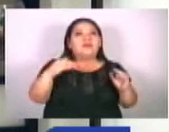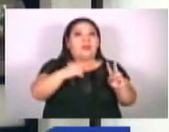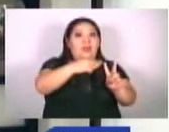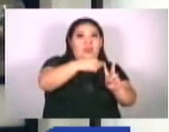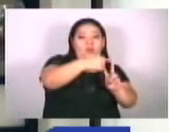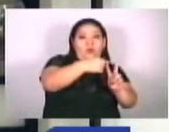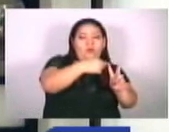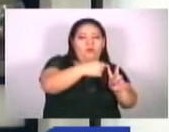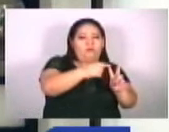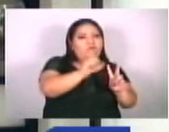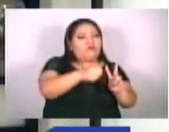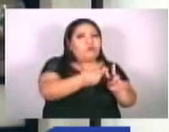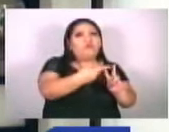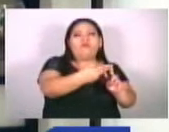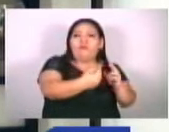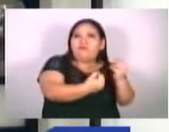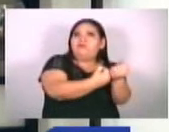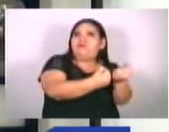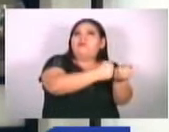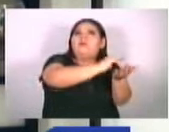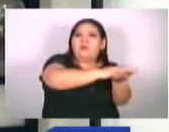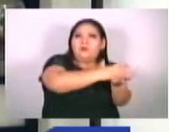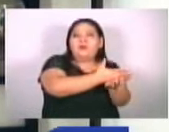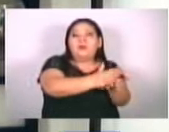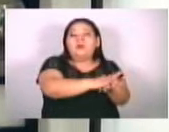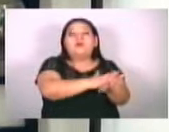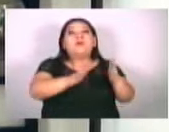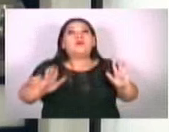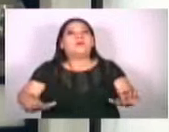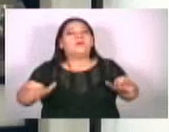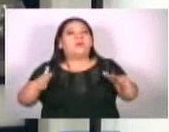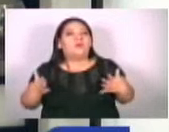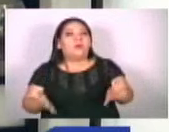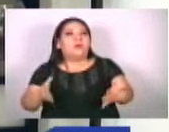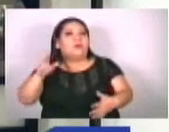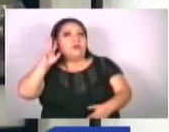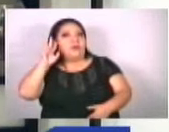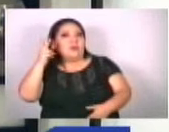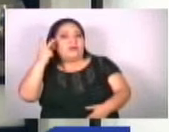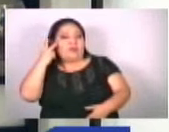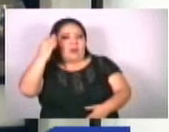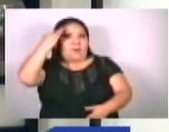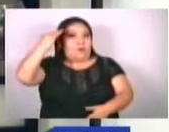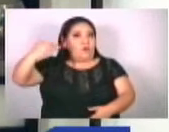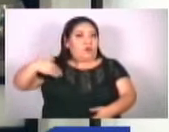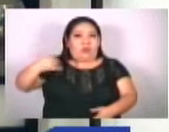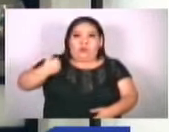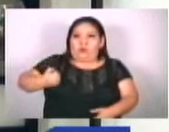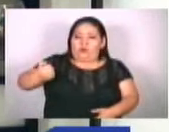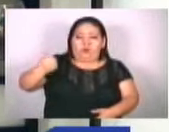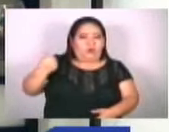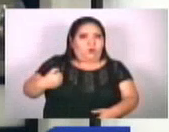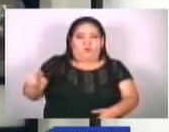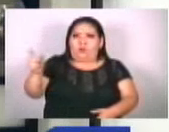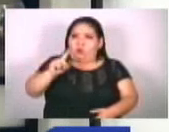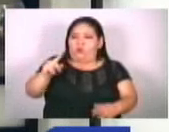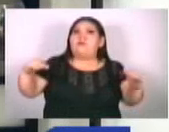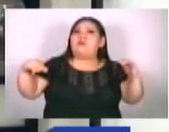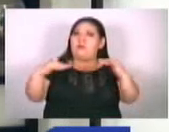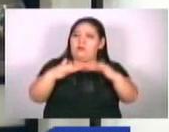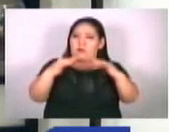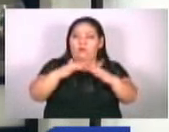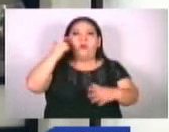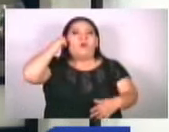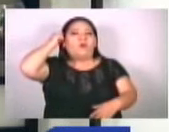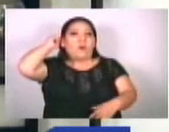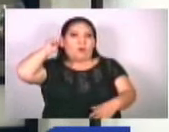puedan tenerse apoyo mutuo, porque hay que ver de que no solo es la mujer en este caso que está pasando por un duelo, sino también que